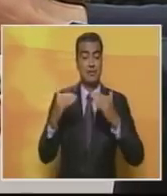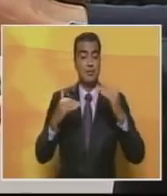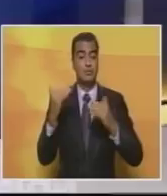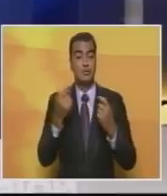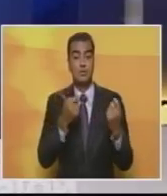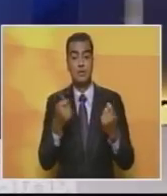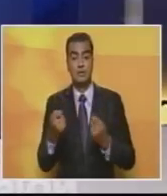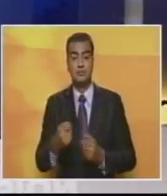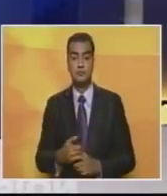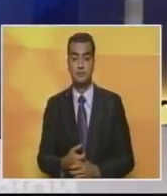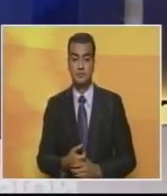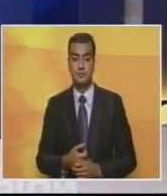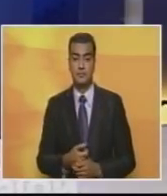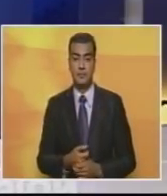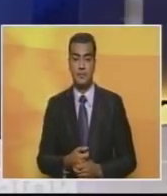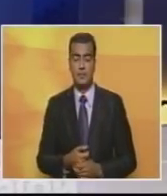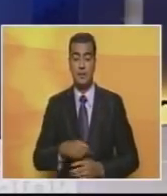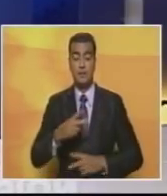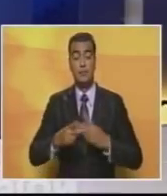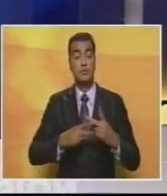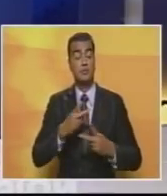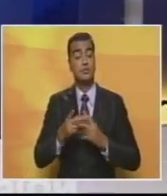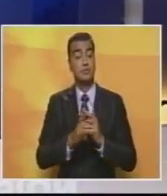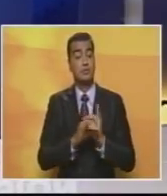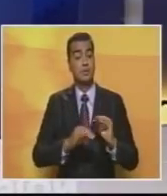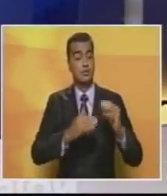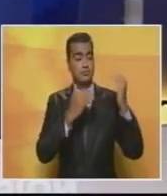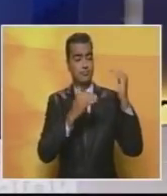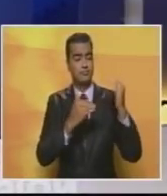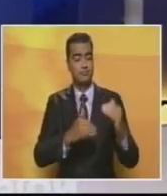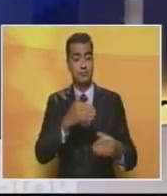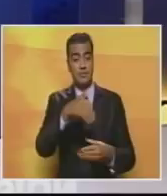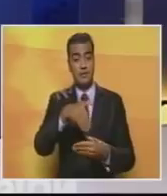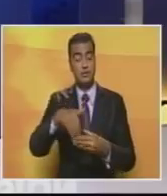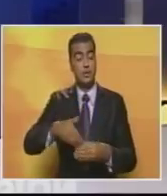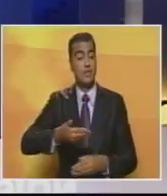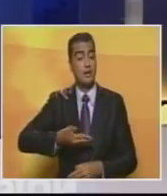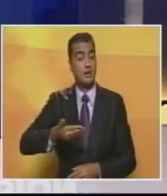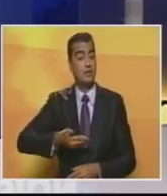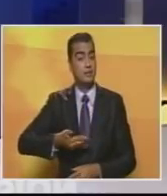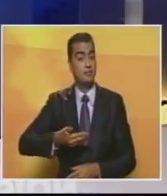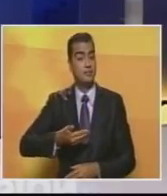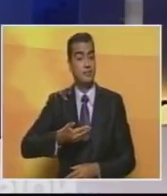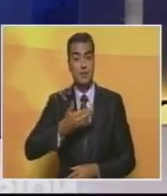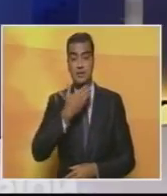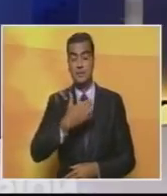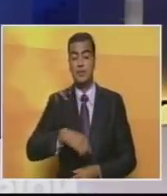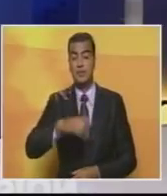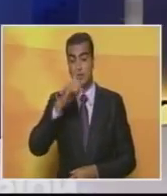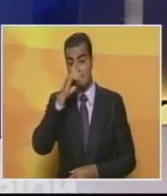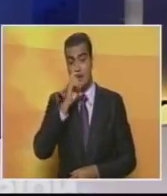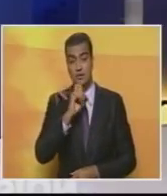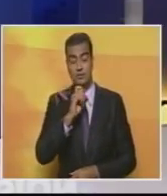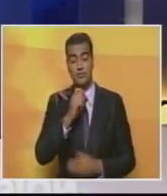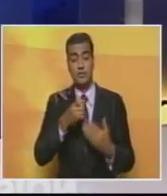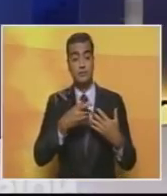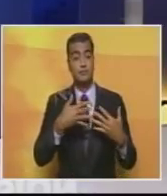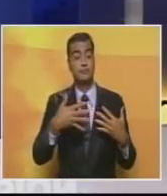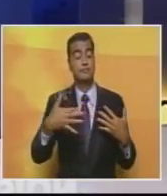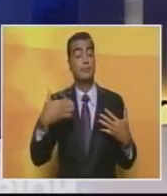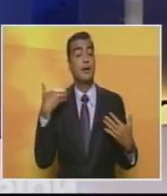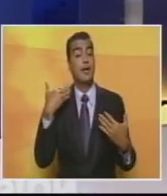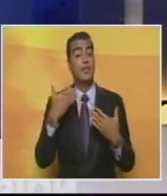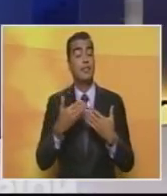salarial. El proceso de postulaciones de candidaturas para las elecciones municipales previstas para diciembre de este año fue extendido